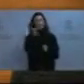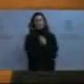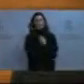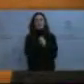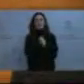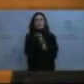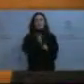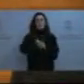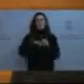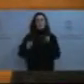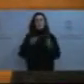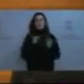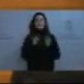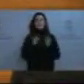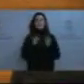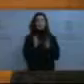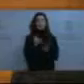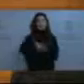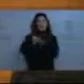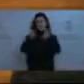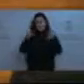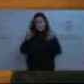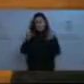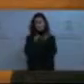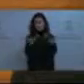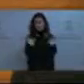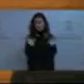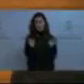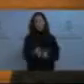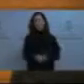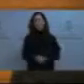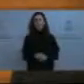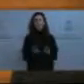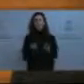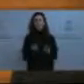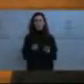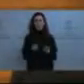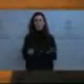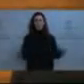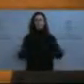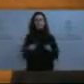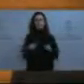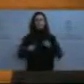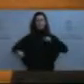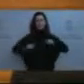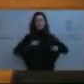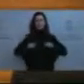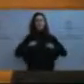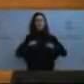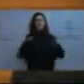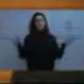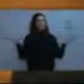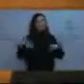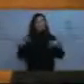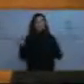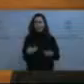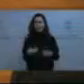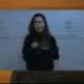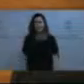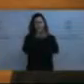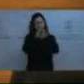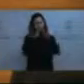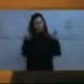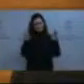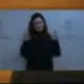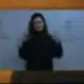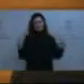máster y no en Sogepsa. En definitiva, la nueva formación del gerente, que efectivamente ya no está en la empresa y que